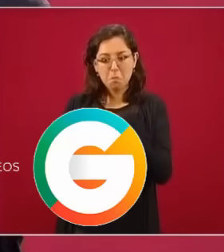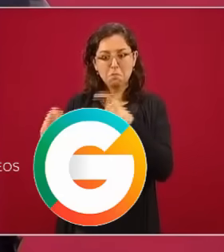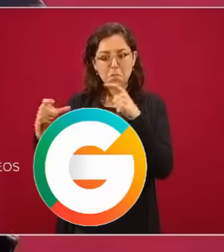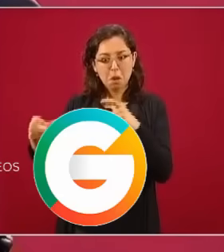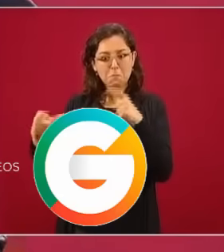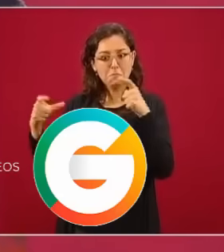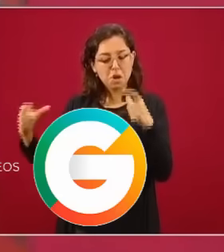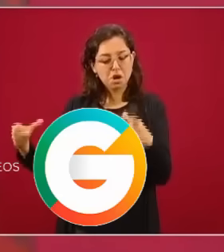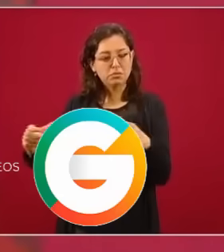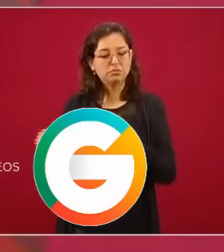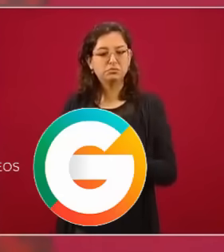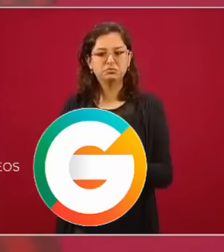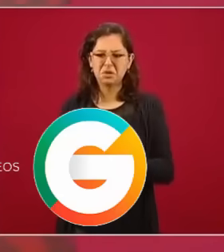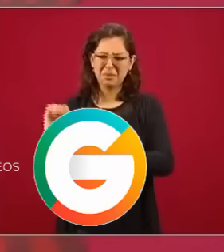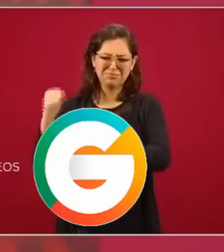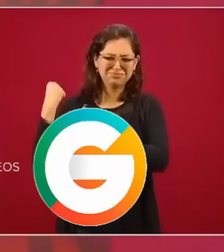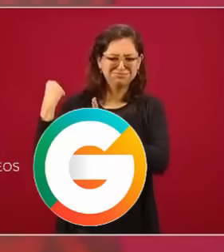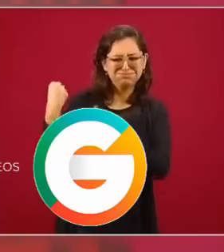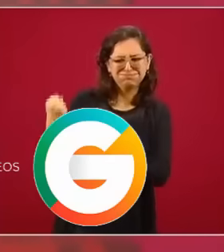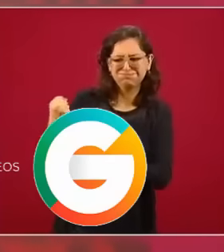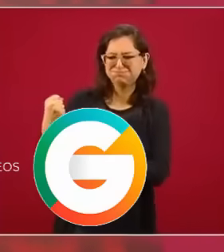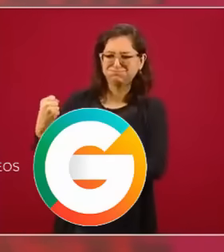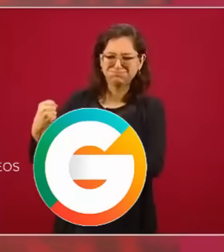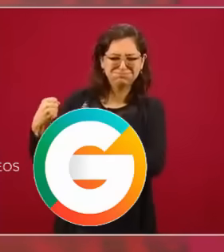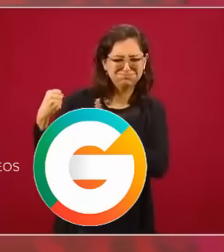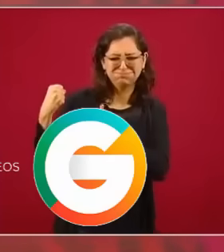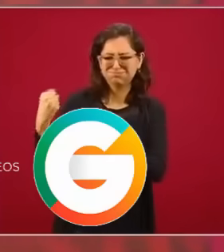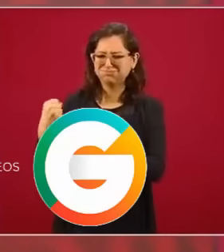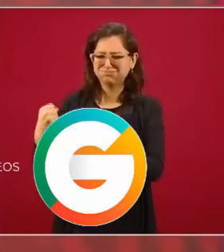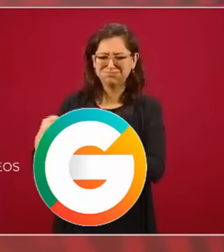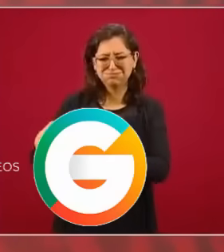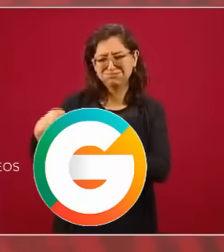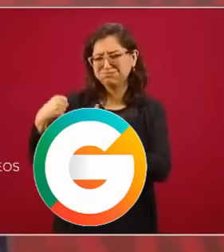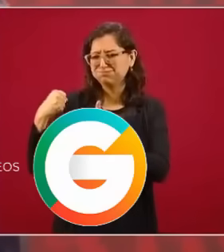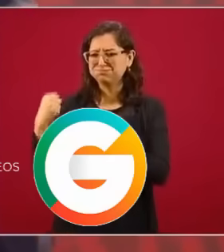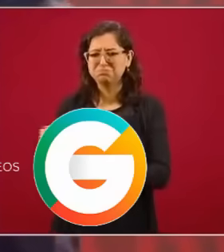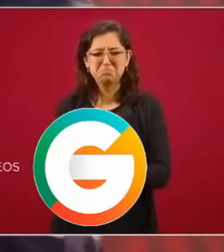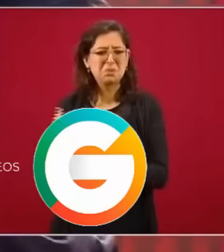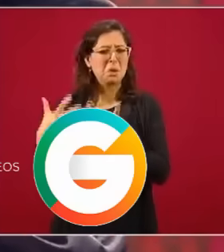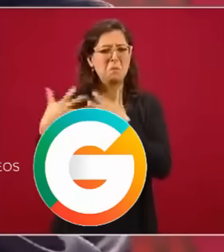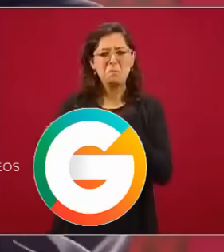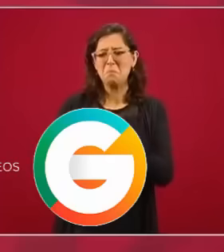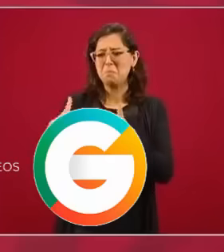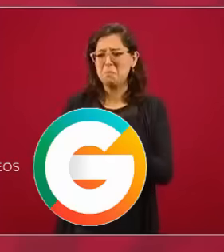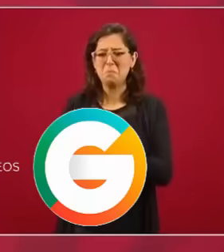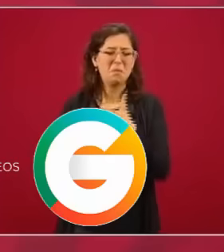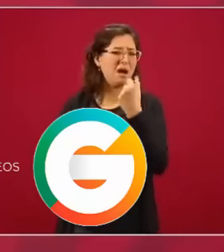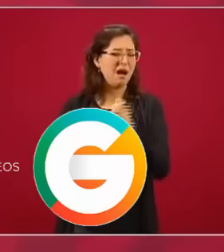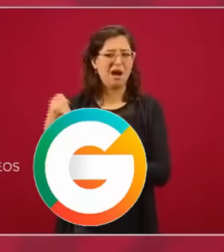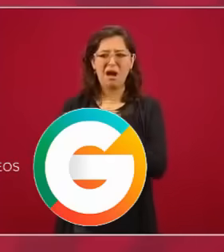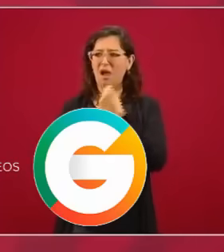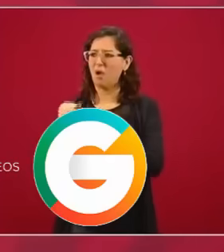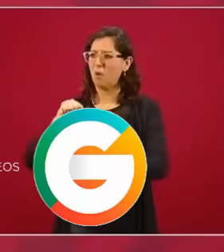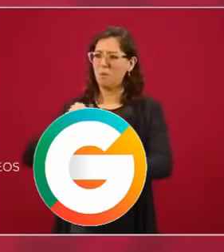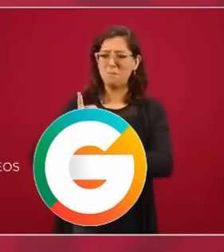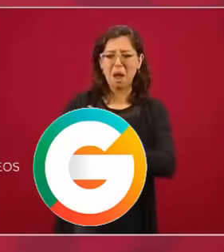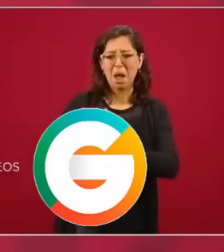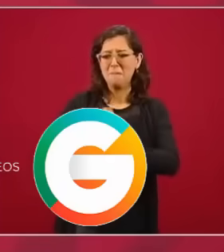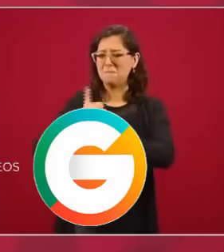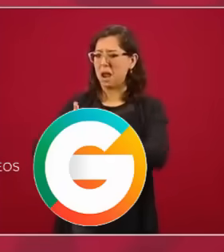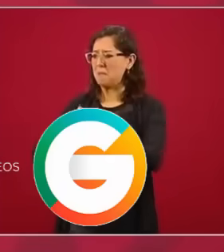Ya han llegado inversiones, se han instalado plantas automotrices,